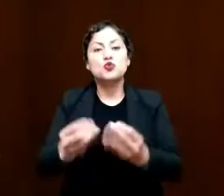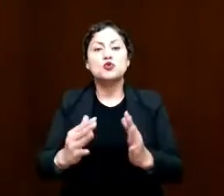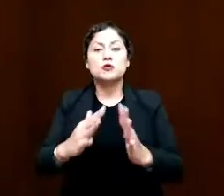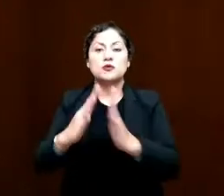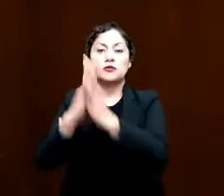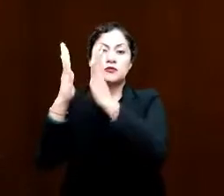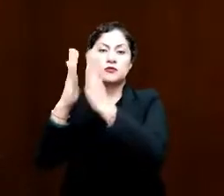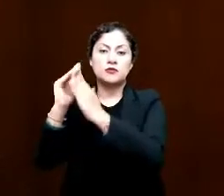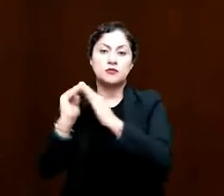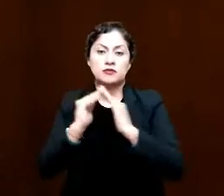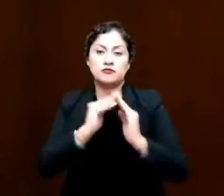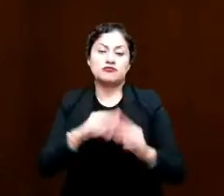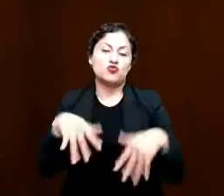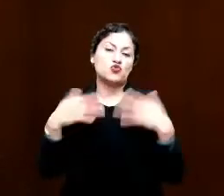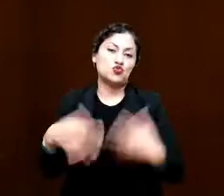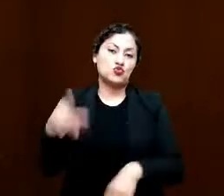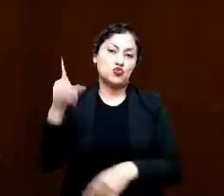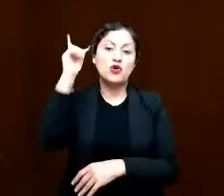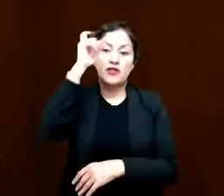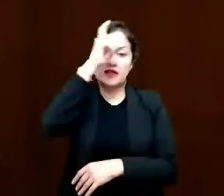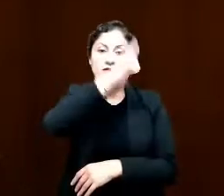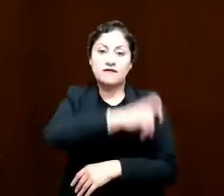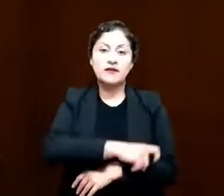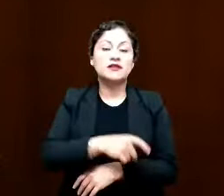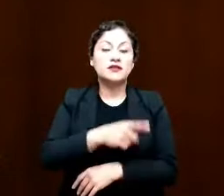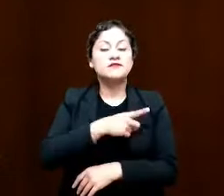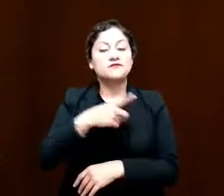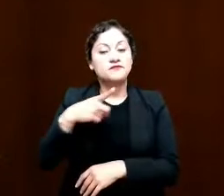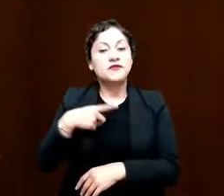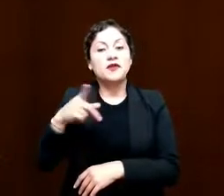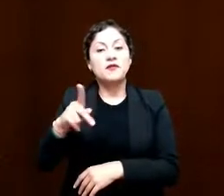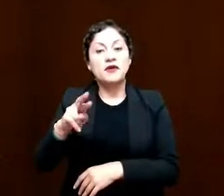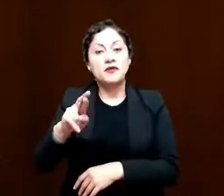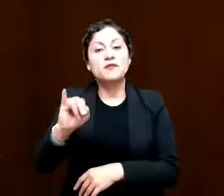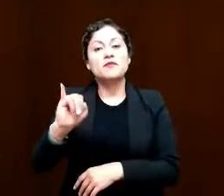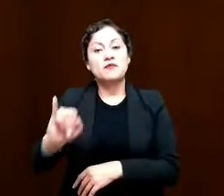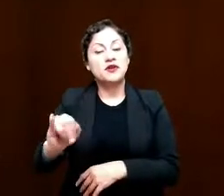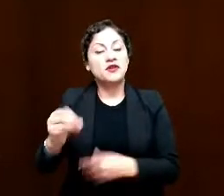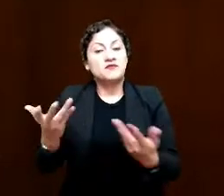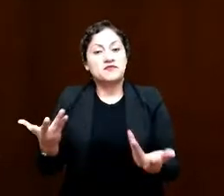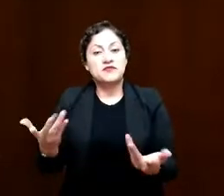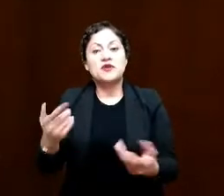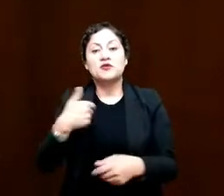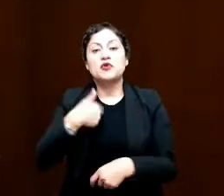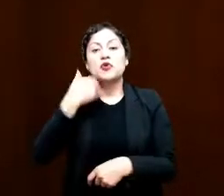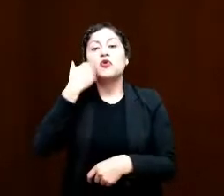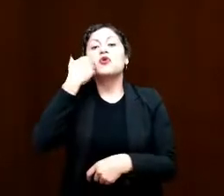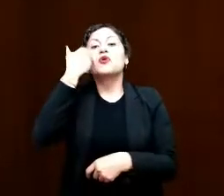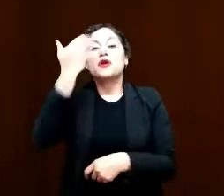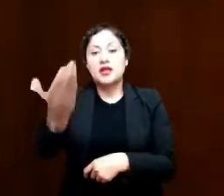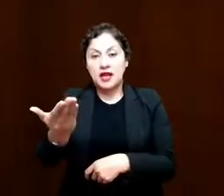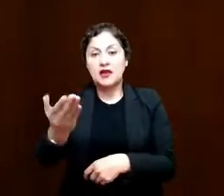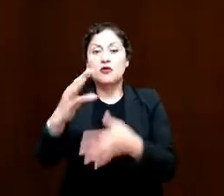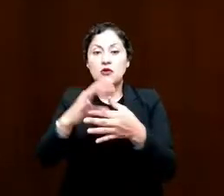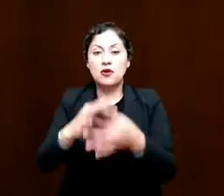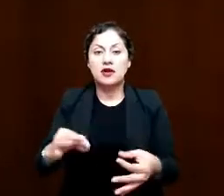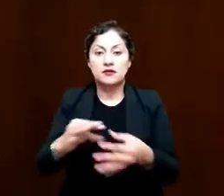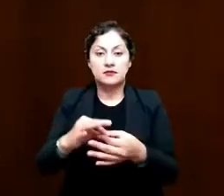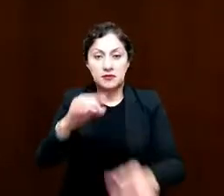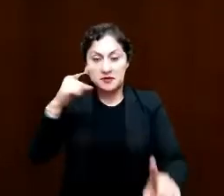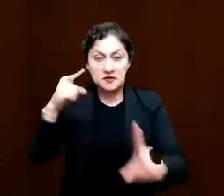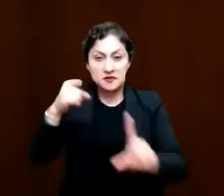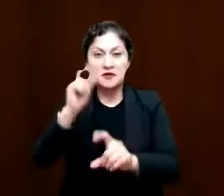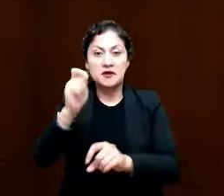de cierto empaque empaque priísta quiero ser enfática entre el pueblo discutimos las ideas los hechos